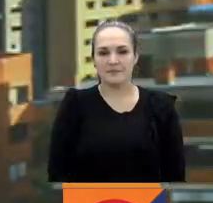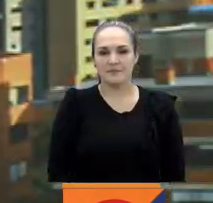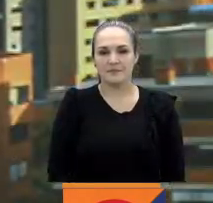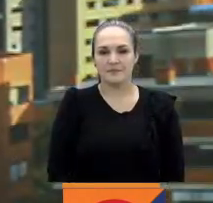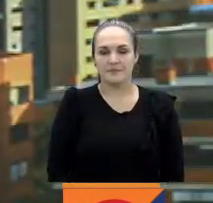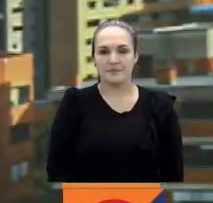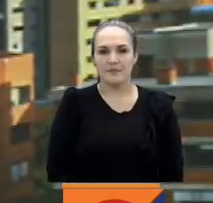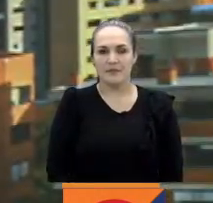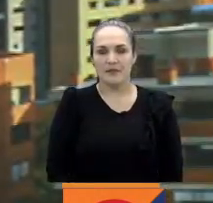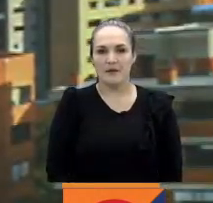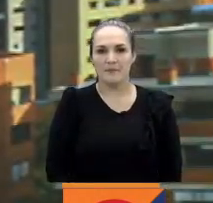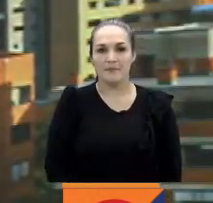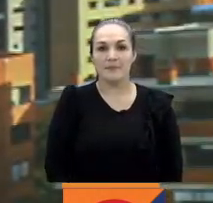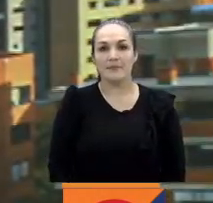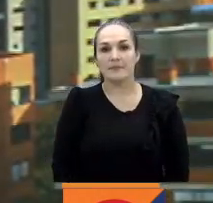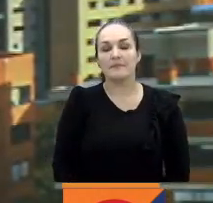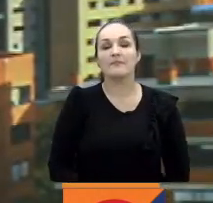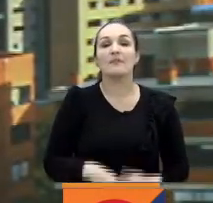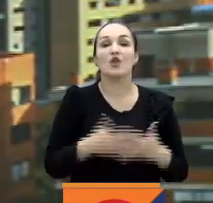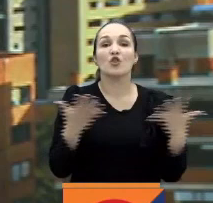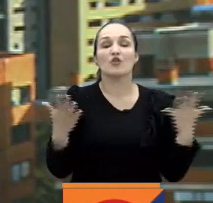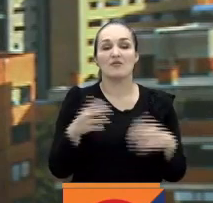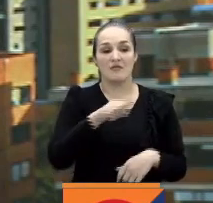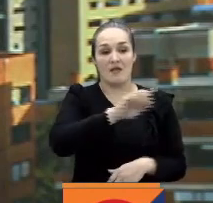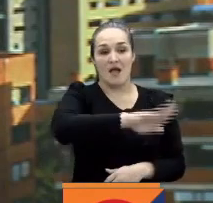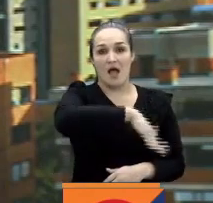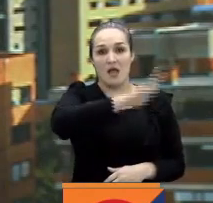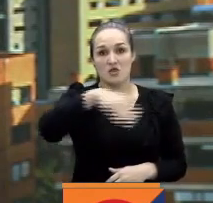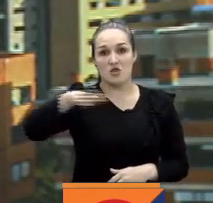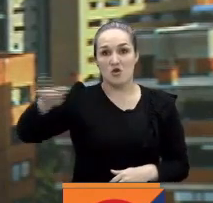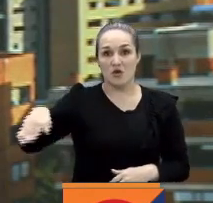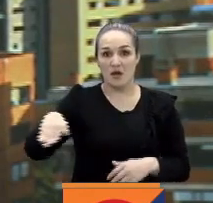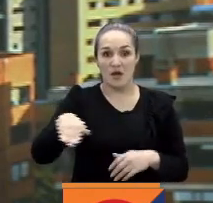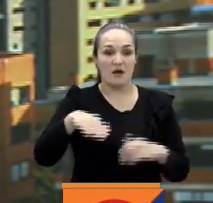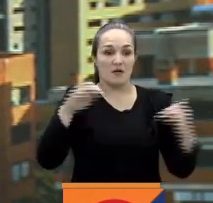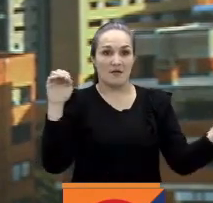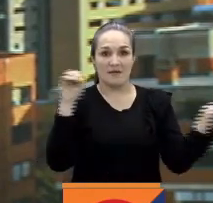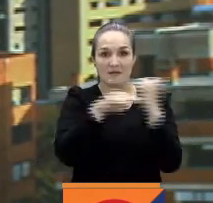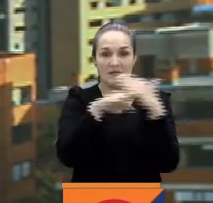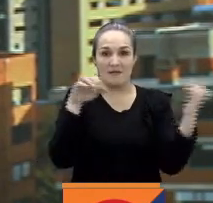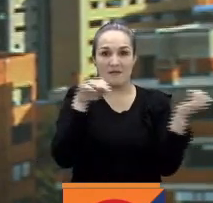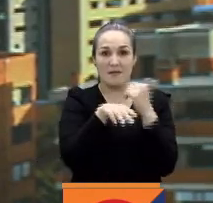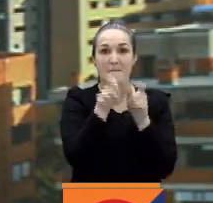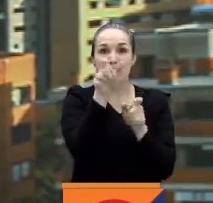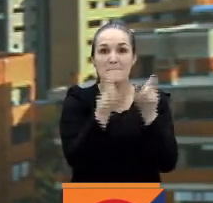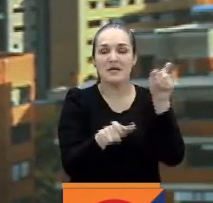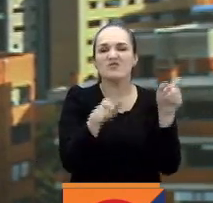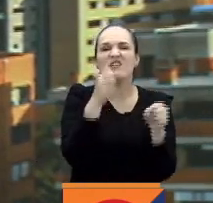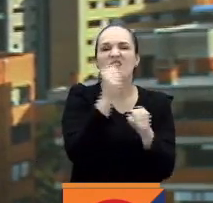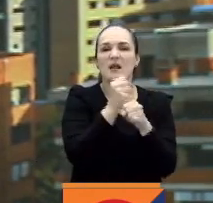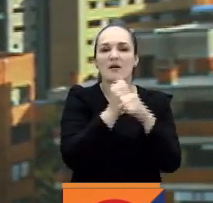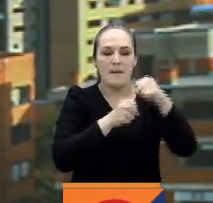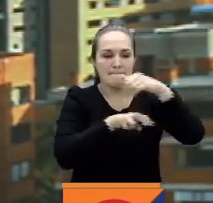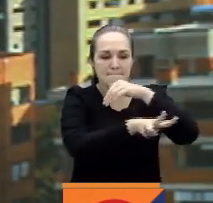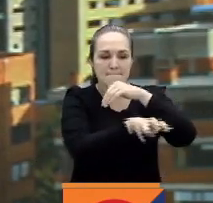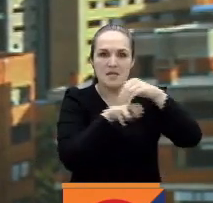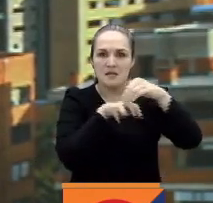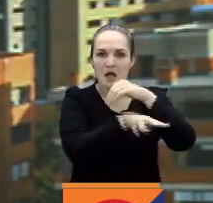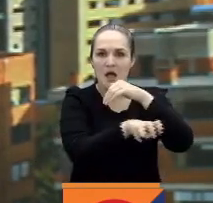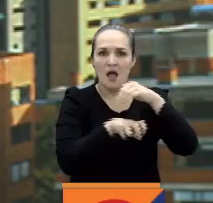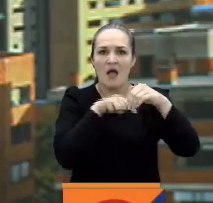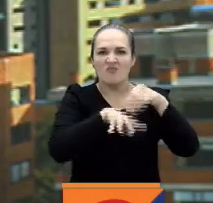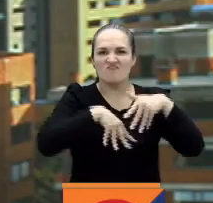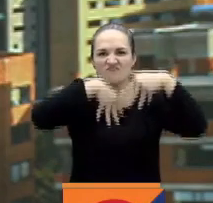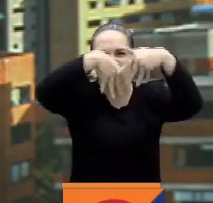Mineros del Bagre en Antioquia continúan bloqueando las vías carreteables y fluviales de la zona. Estas manifestaciones se suman a los cierres